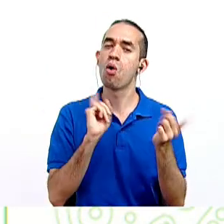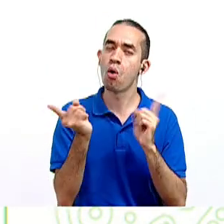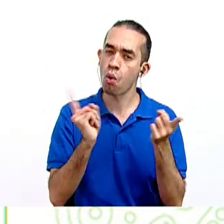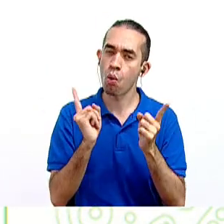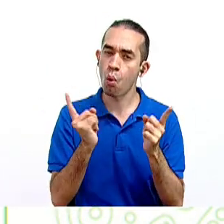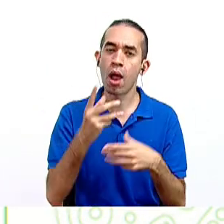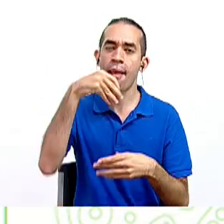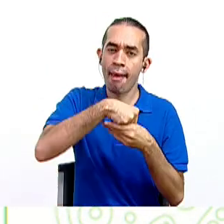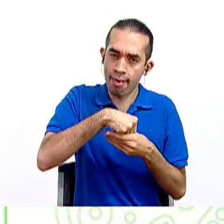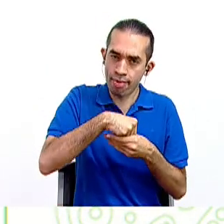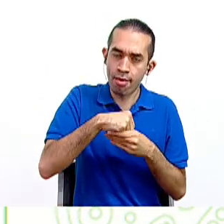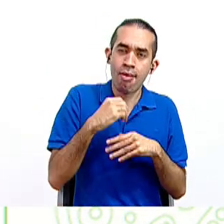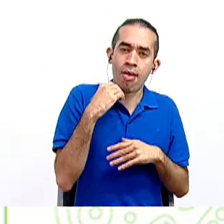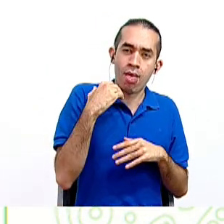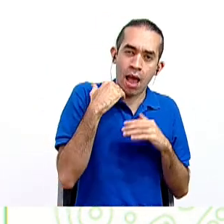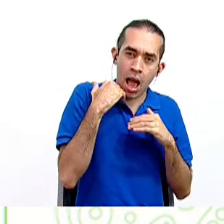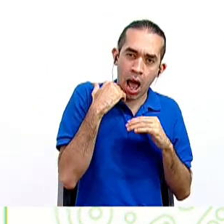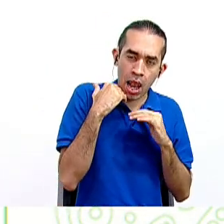es endotérmica?